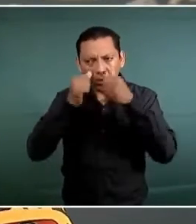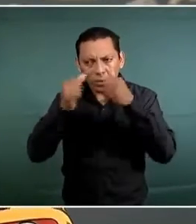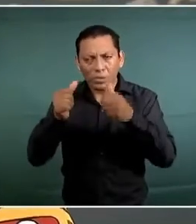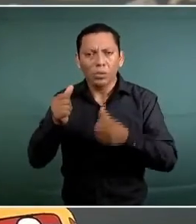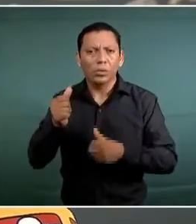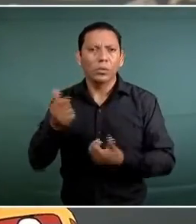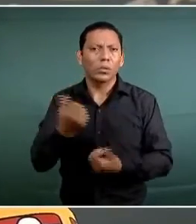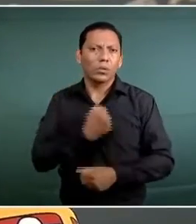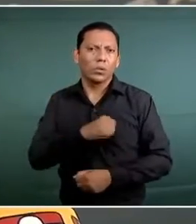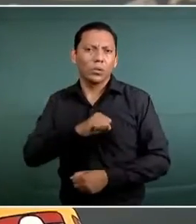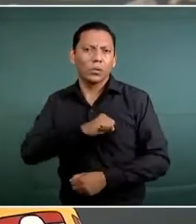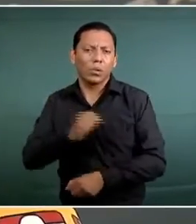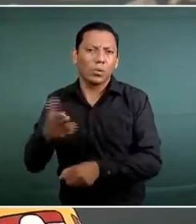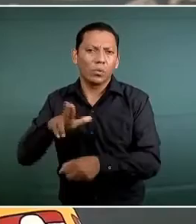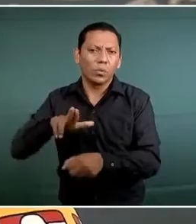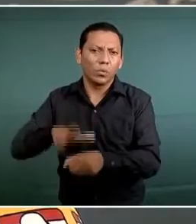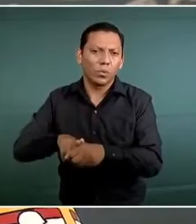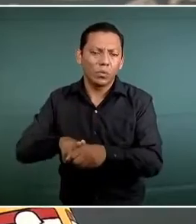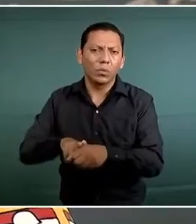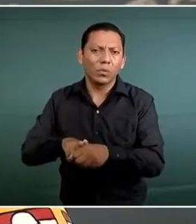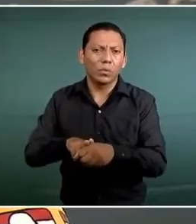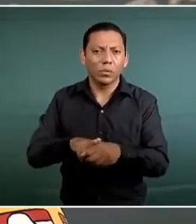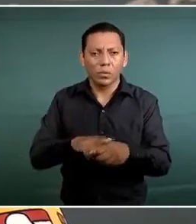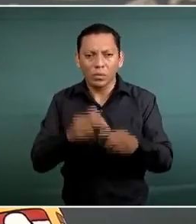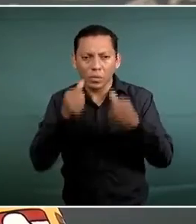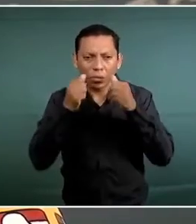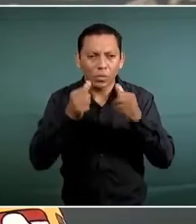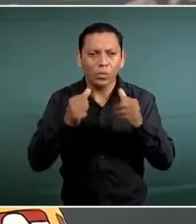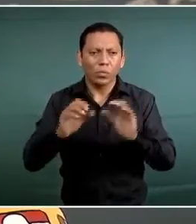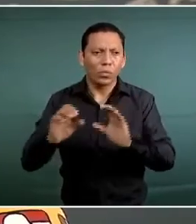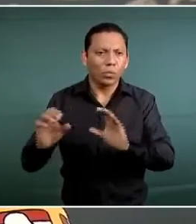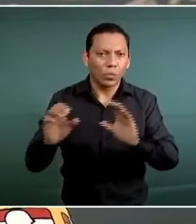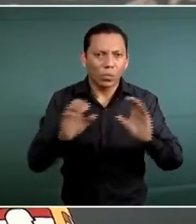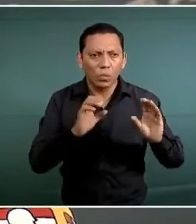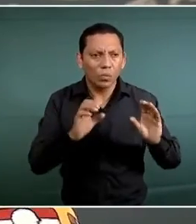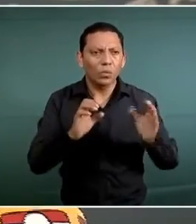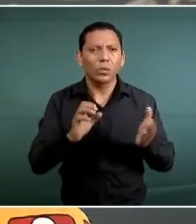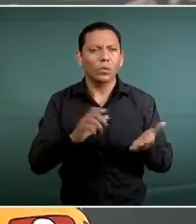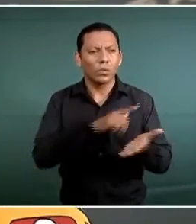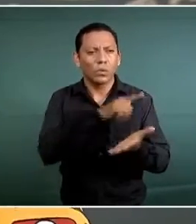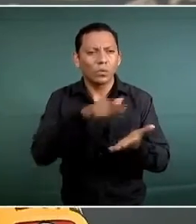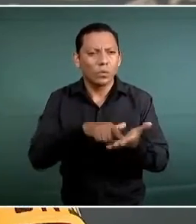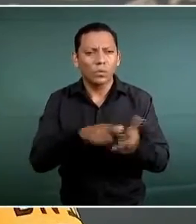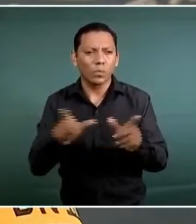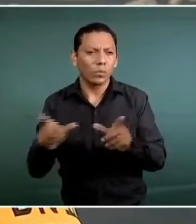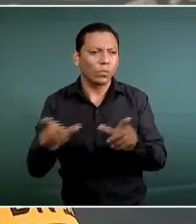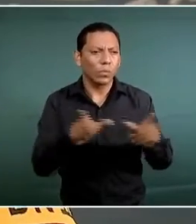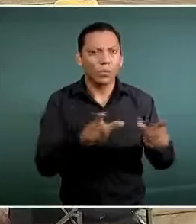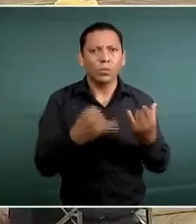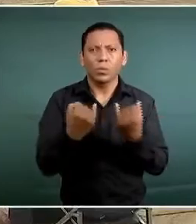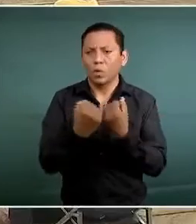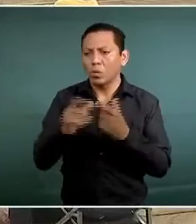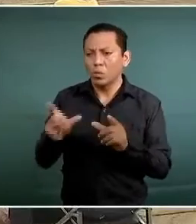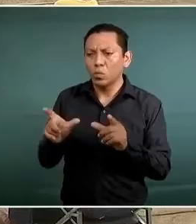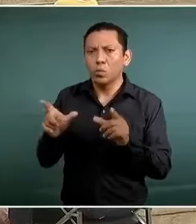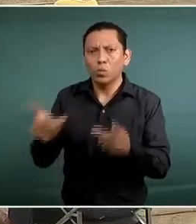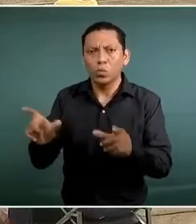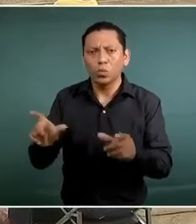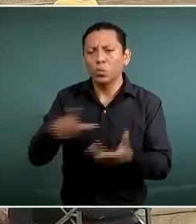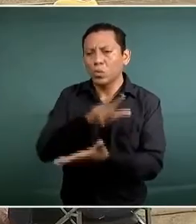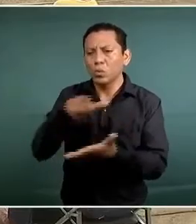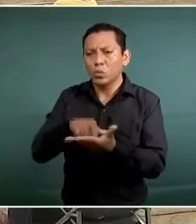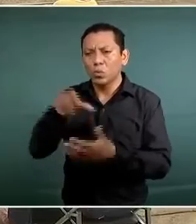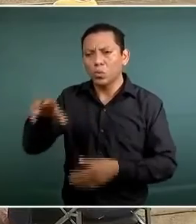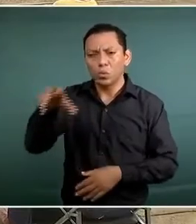hospitalaria, que va en seguridad a las instalaciones sanitarias, también seguridad a algunas